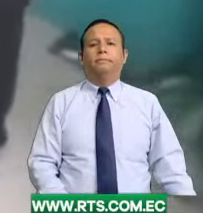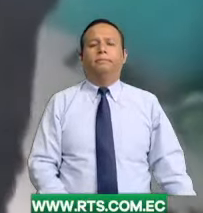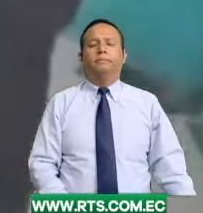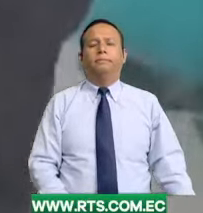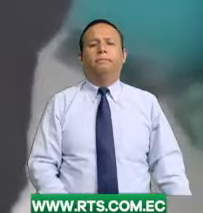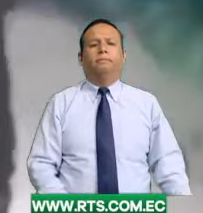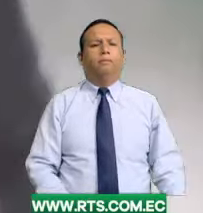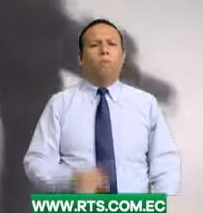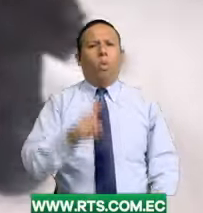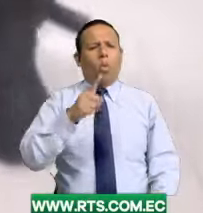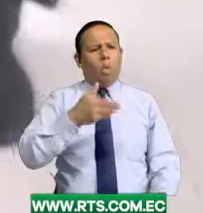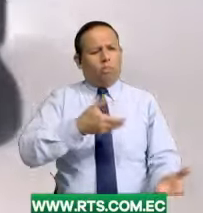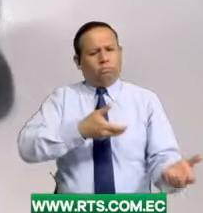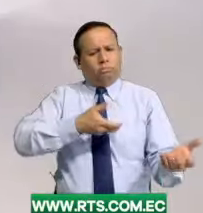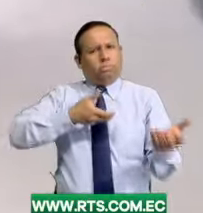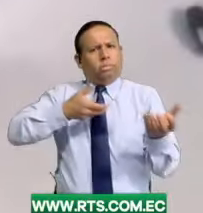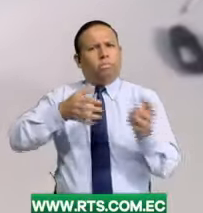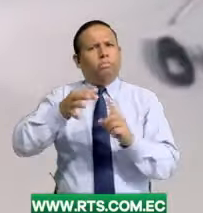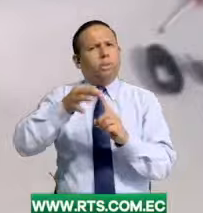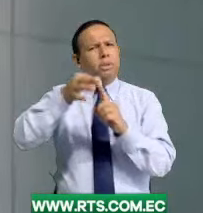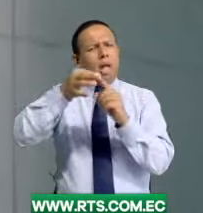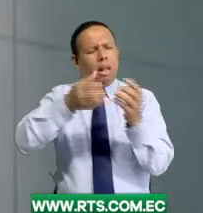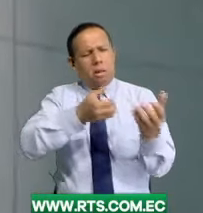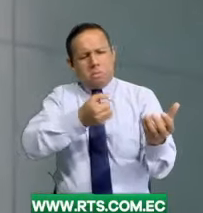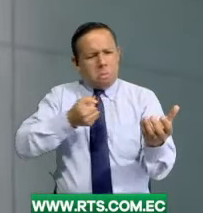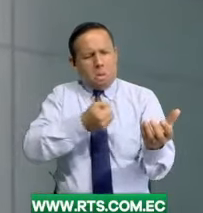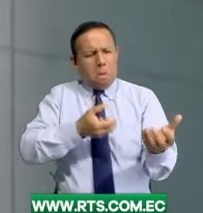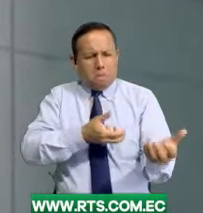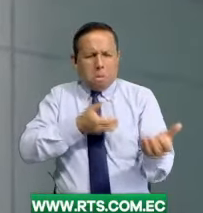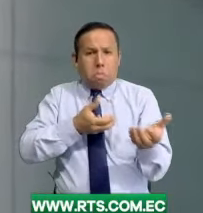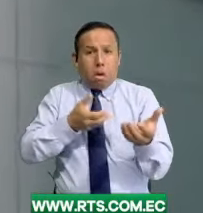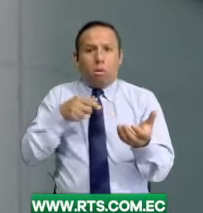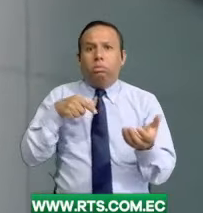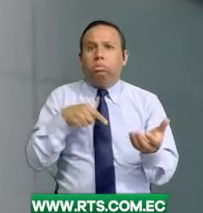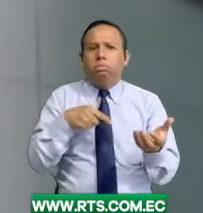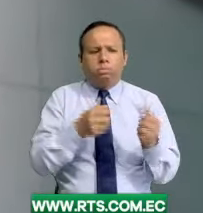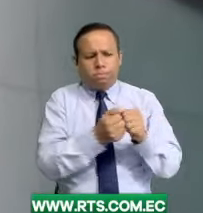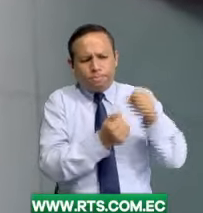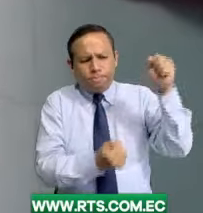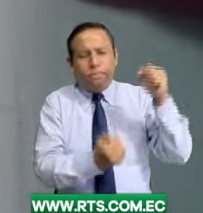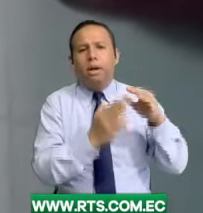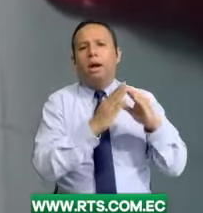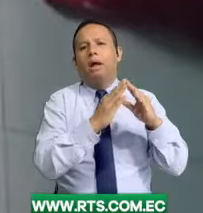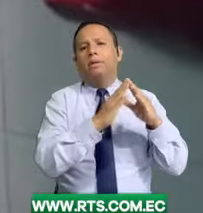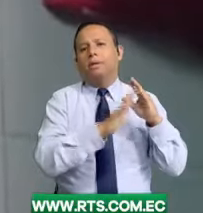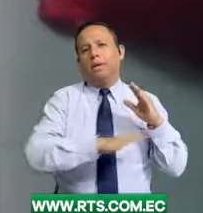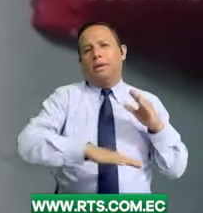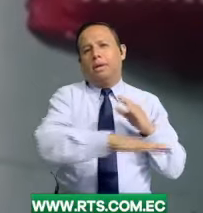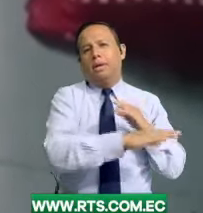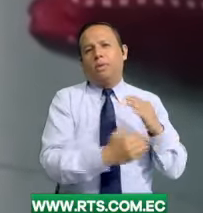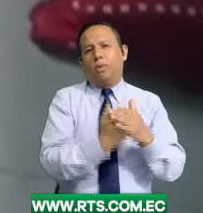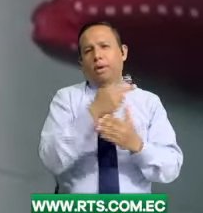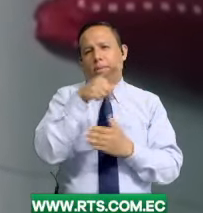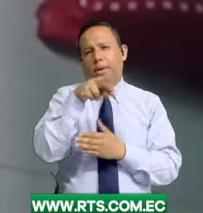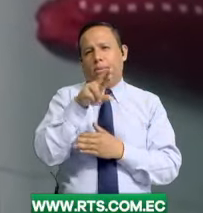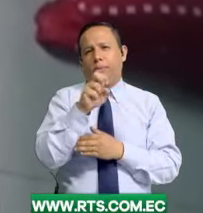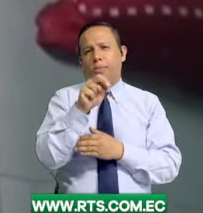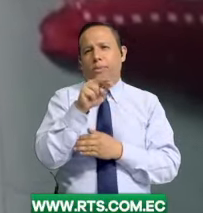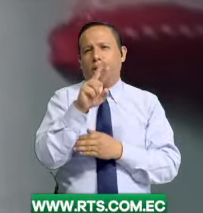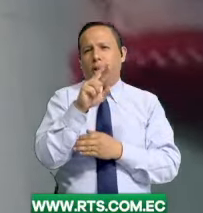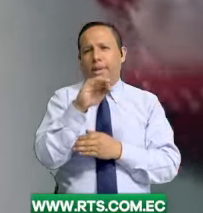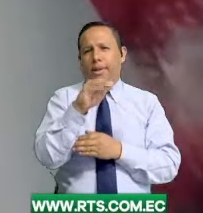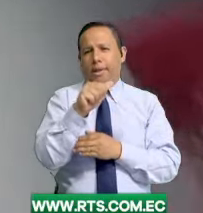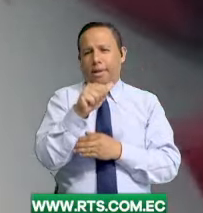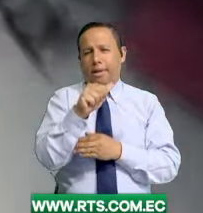Un fusil automático de alto poder fue hallado por servidores policiales en una casa ubicada en el distrito Nueva Prosperina, al noroeste de